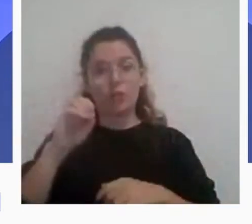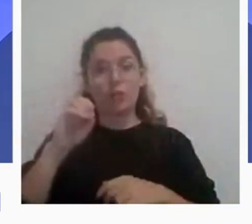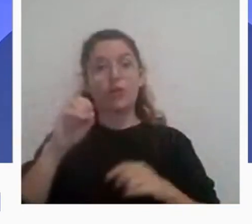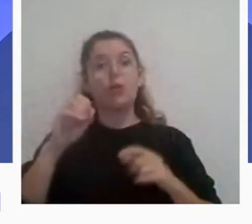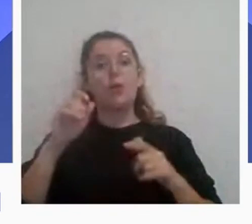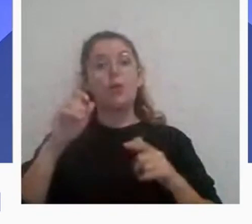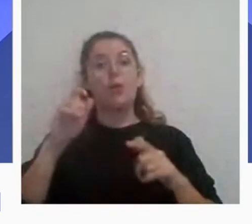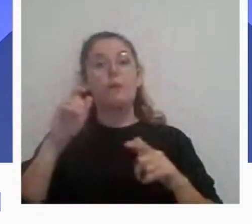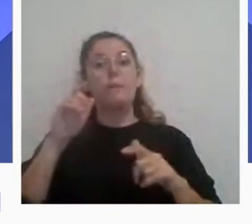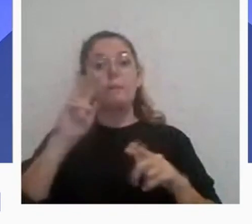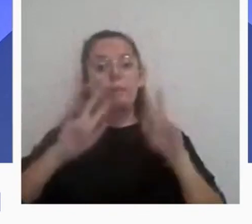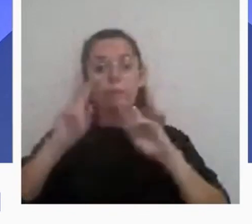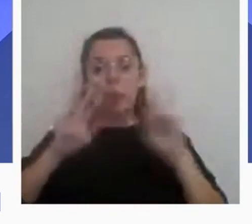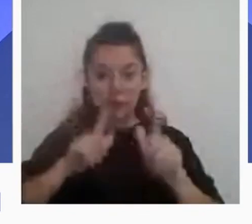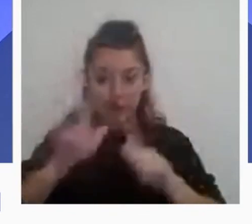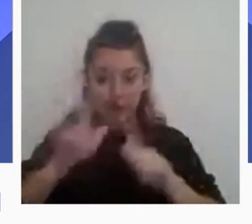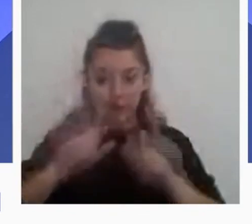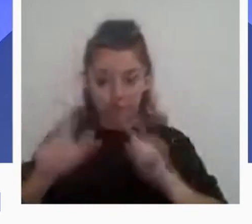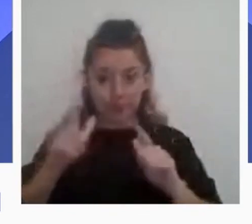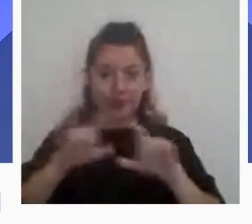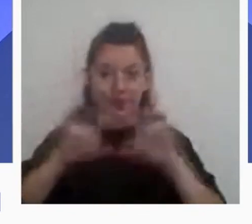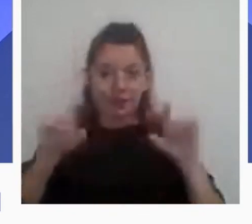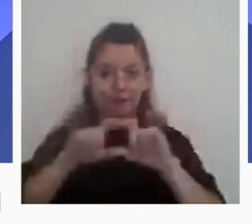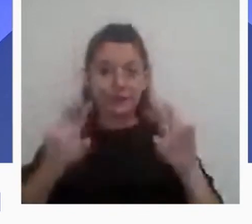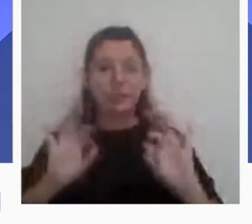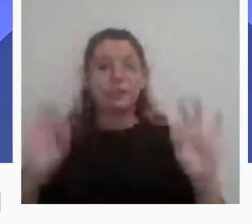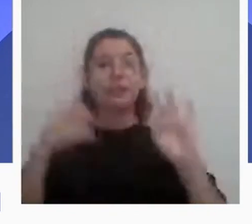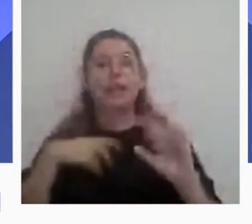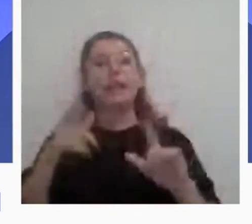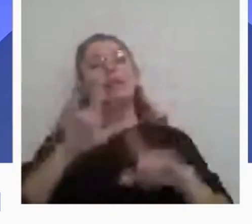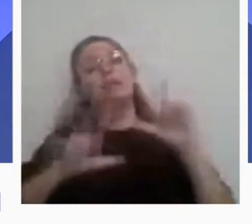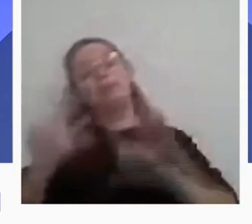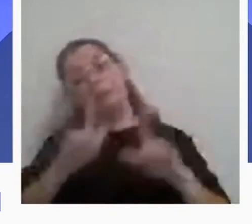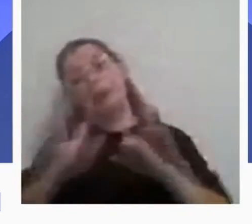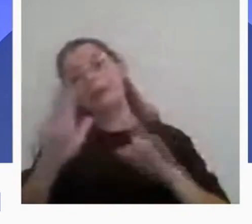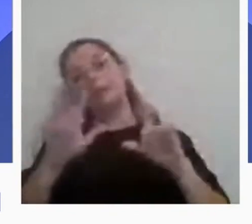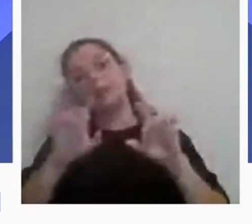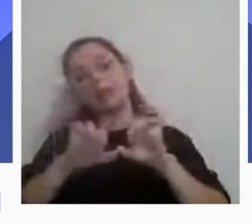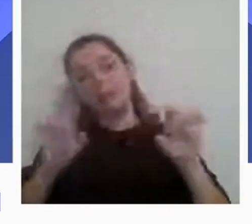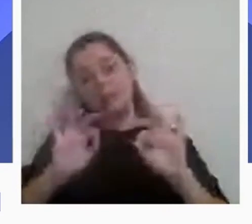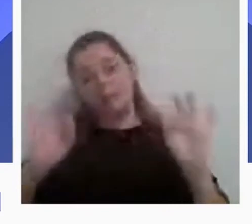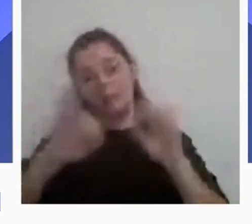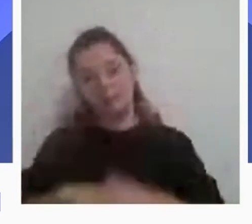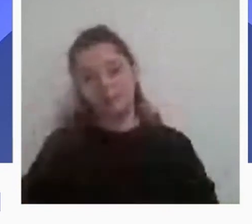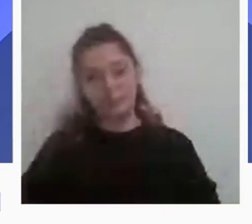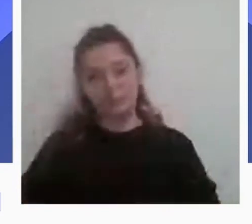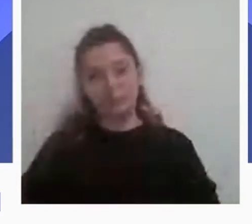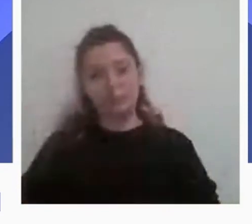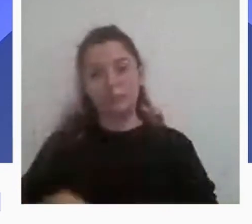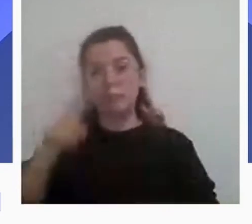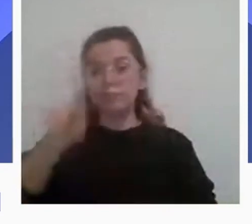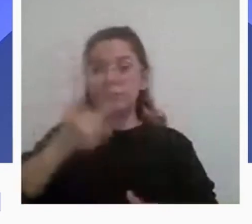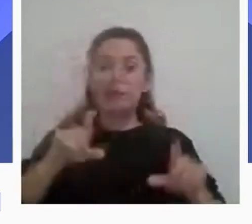empresa especializada con su tecnología en el sector de viajes de empresas. Estáis ofreciendo a las agencias de viajes nuevas soluciones